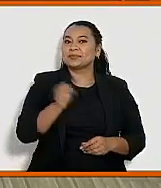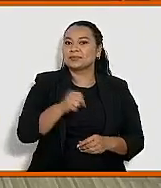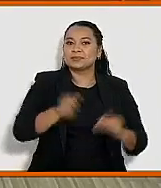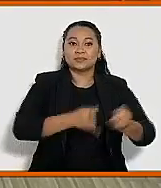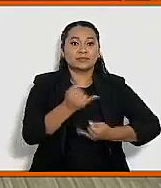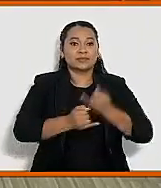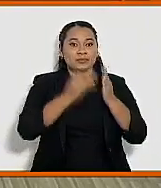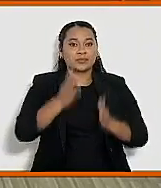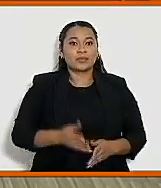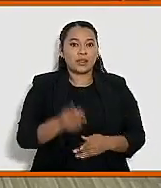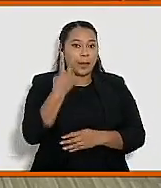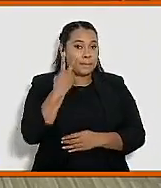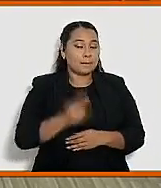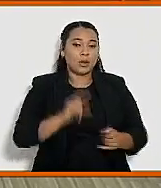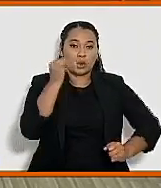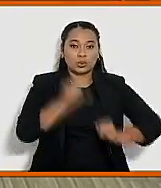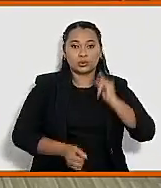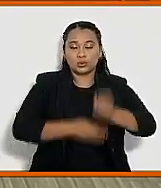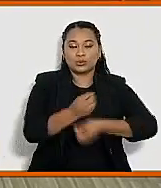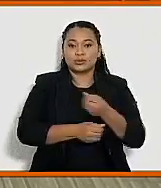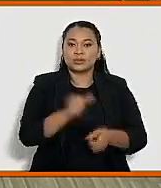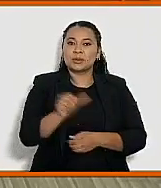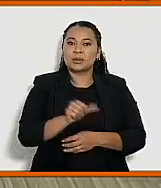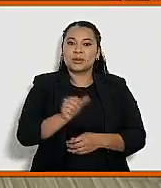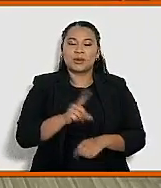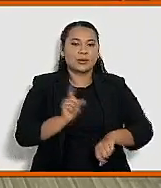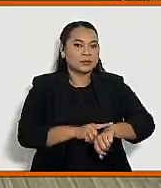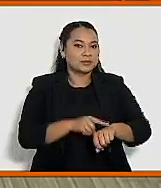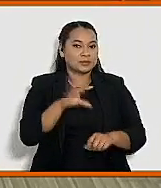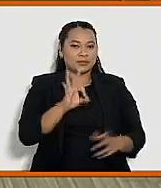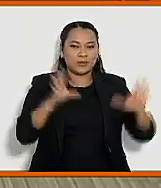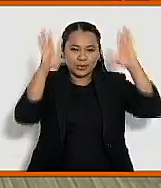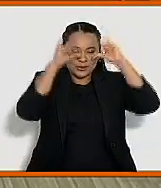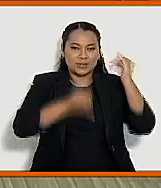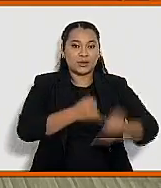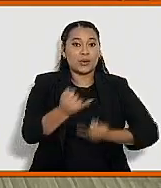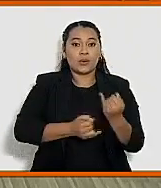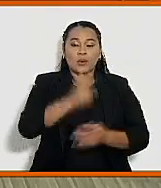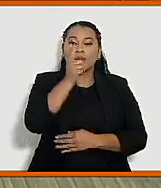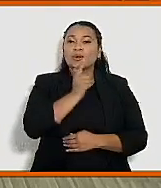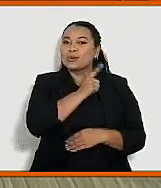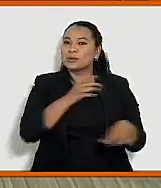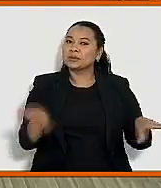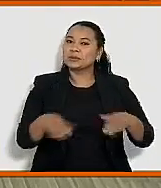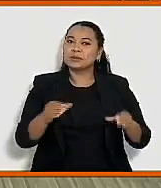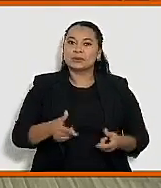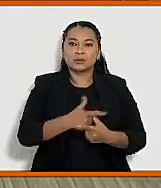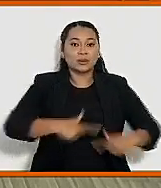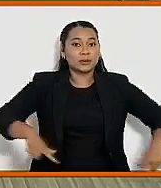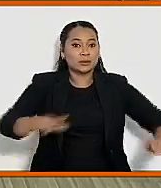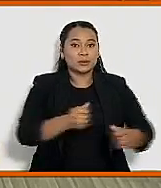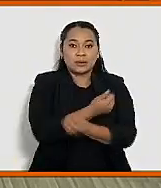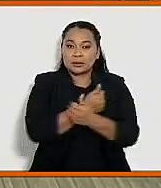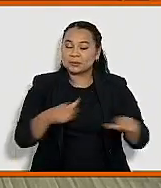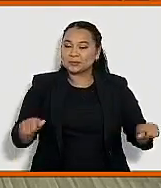querido jugador, te esperamos en nuestro último sorteo de hoy lunes en punto de las 9 de la noche. A jugar se ha dicho con Loto, donde